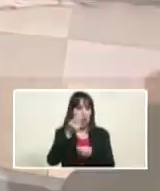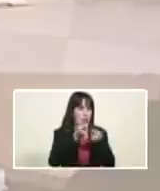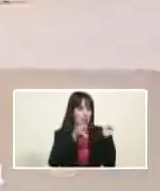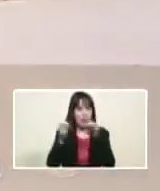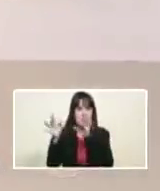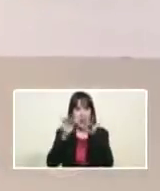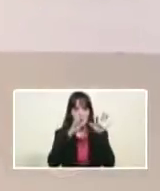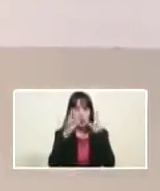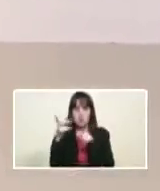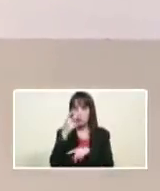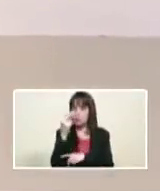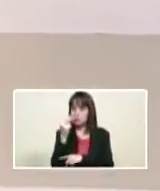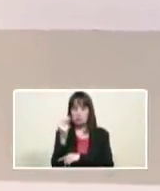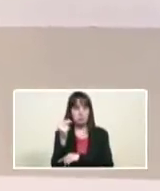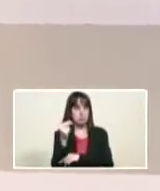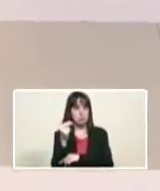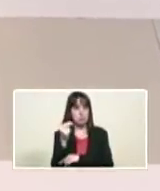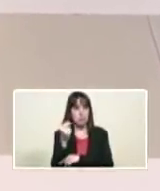manipulaciones.